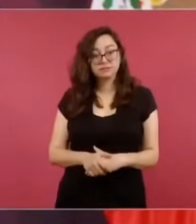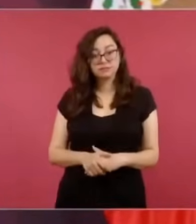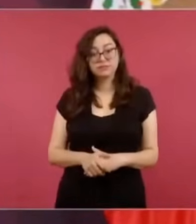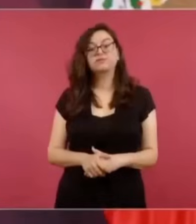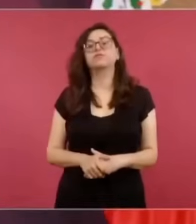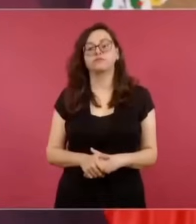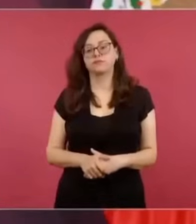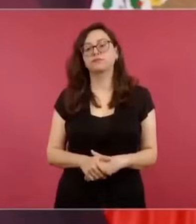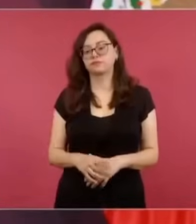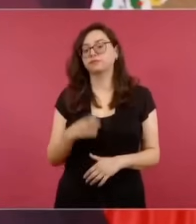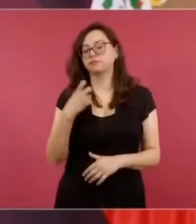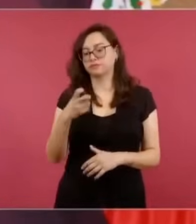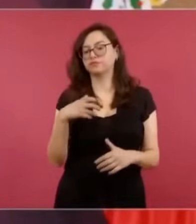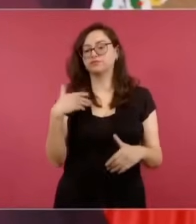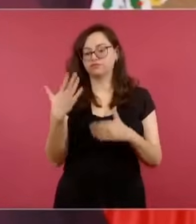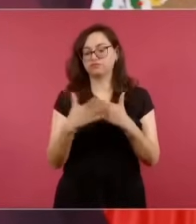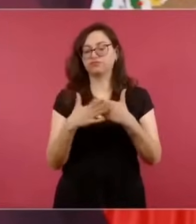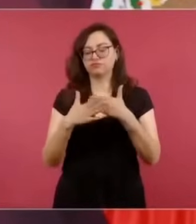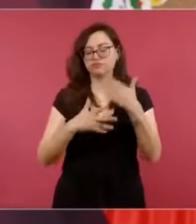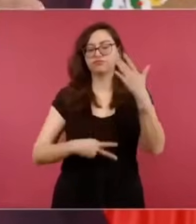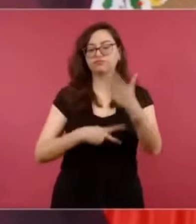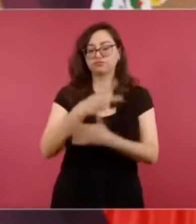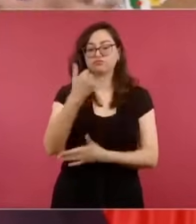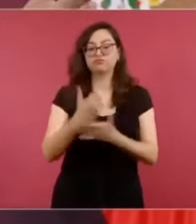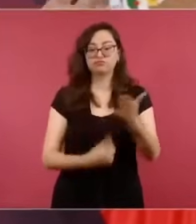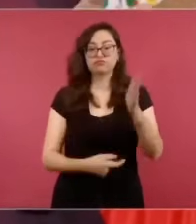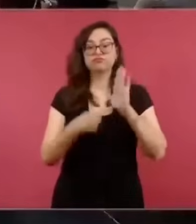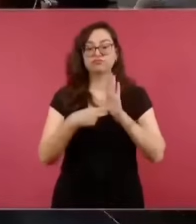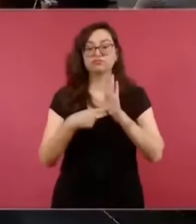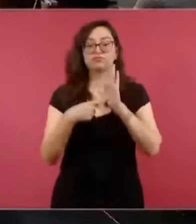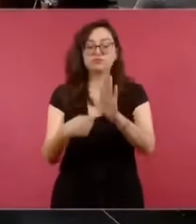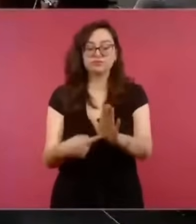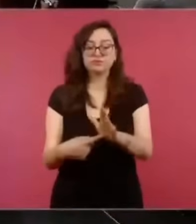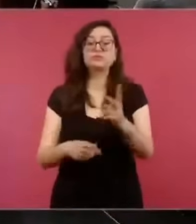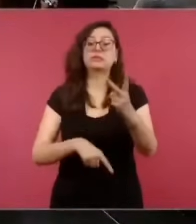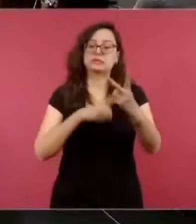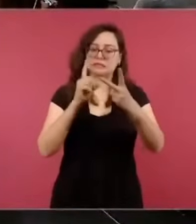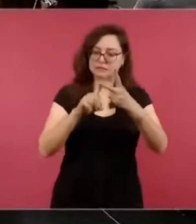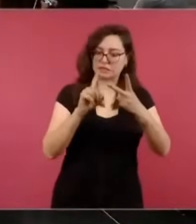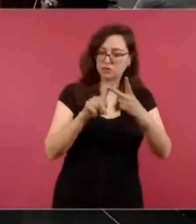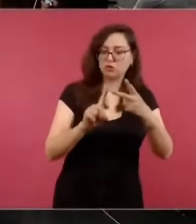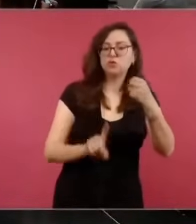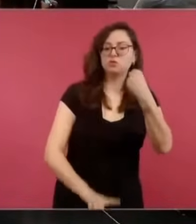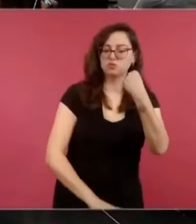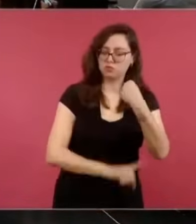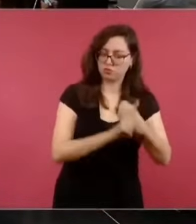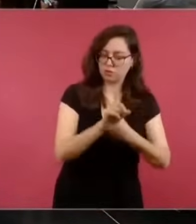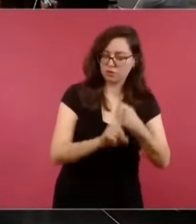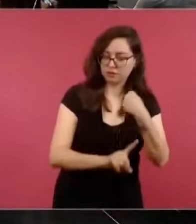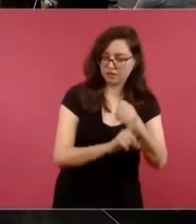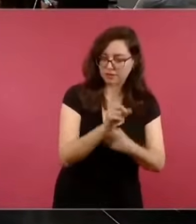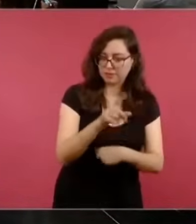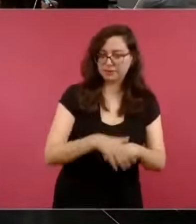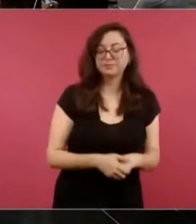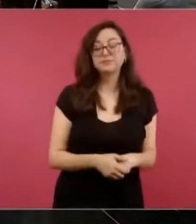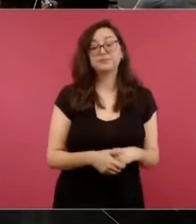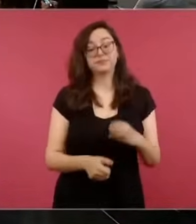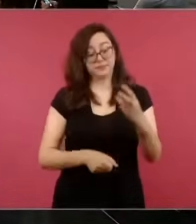Ya les vamos a presentar también el proyecto. Bueno, ese es un segundo asunto. El